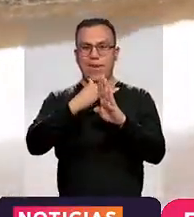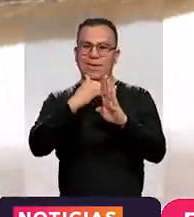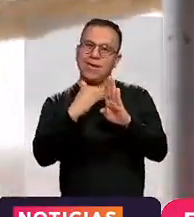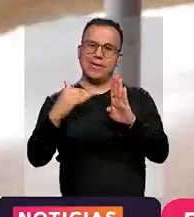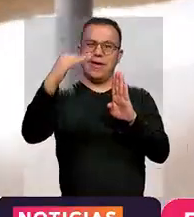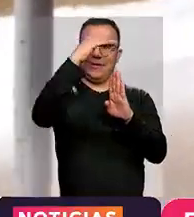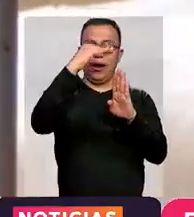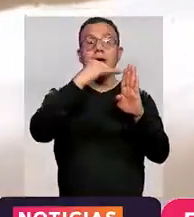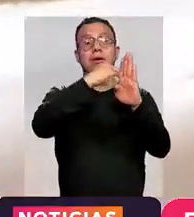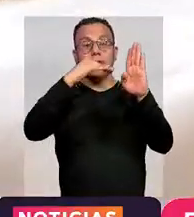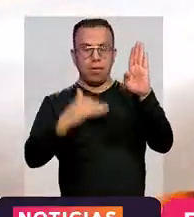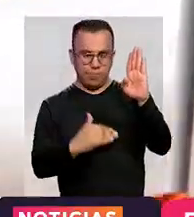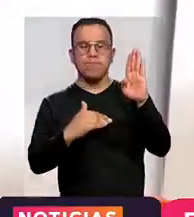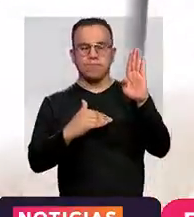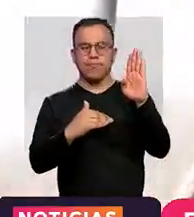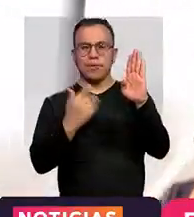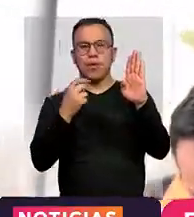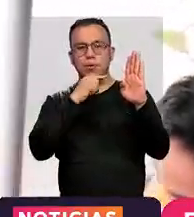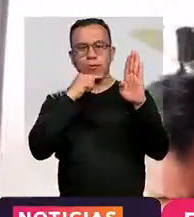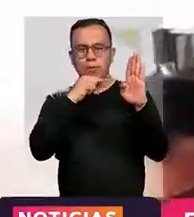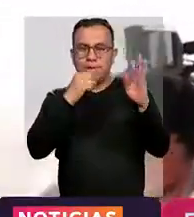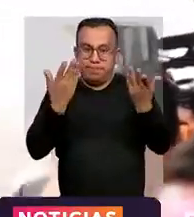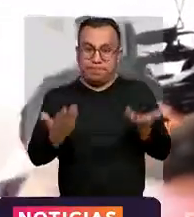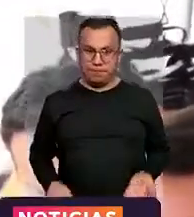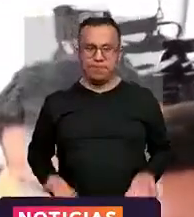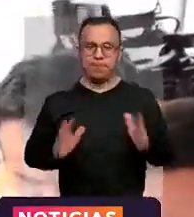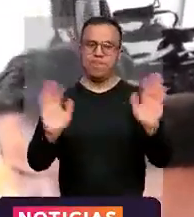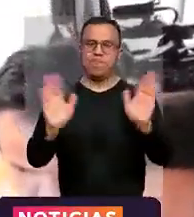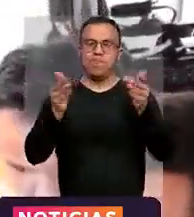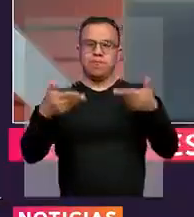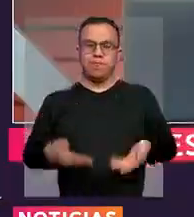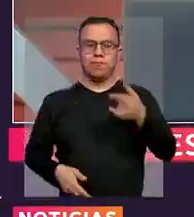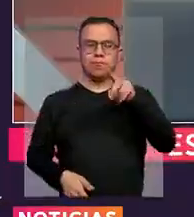alta, y en alerta roja la cuenca baja. Me despido desde el río Bogotá. Andrés Zapata, Noticias Capital.